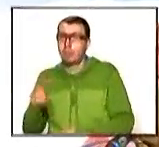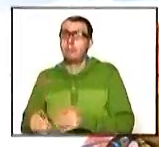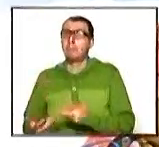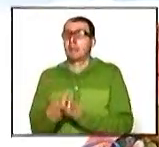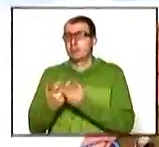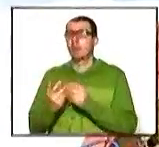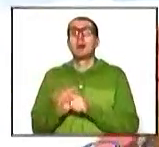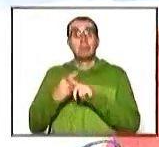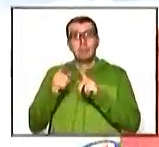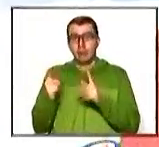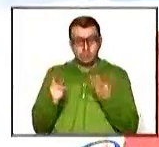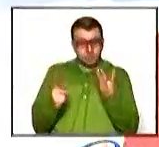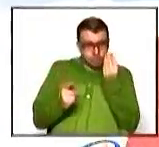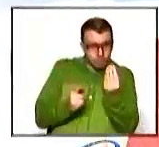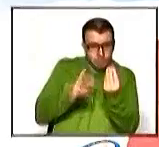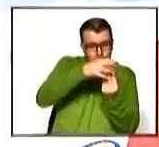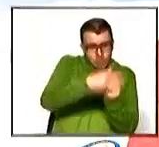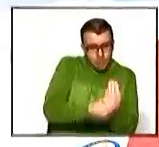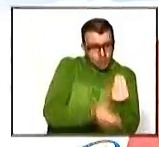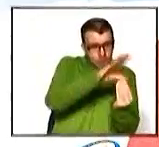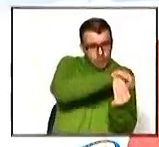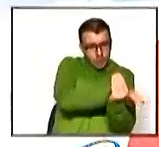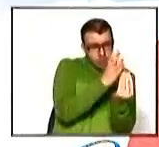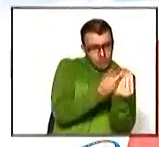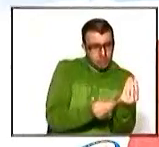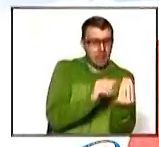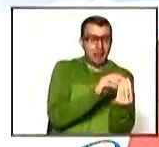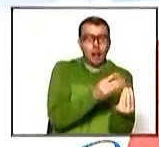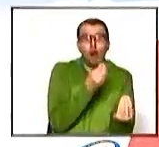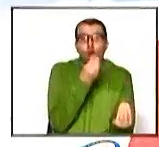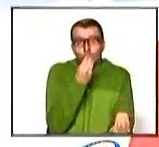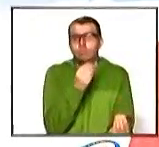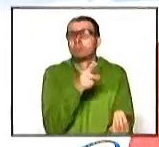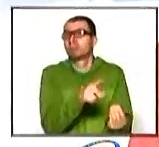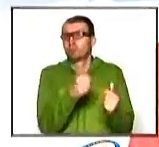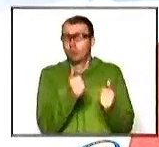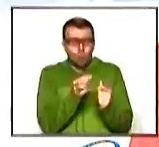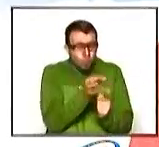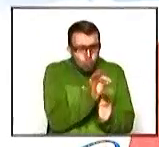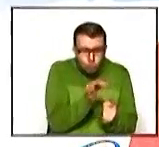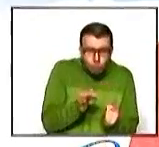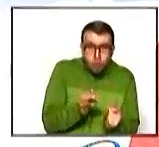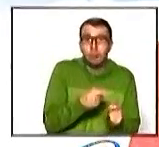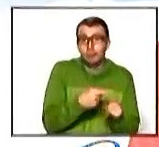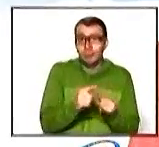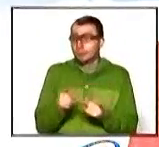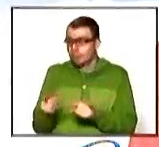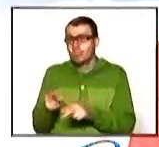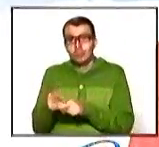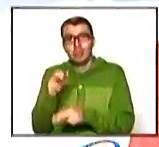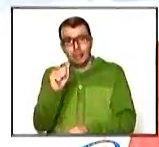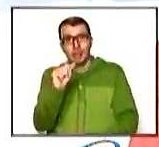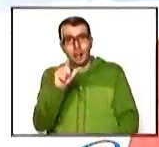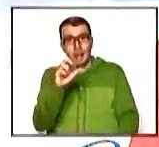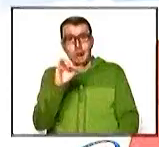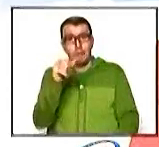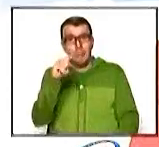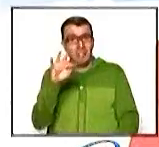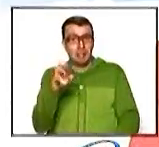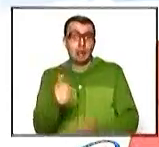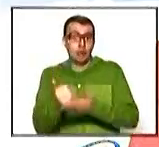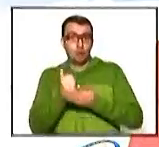adentro tiene propiedades nutricionales muy grandes y entre ellas, por ejemplo, el alpiste ayuda para bajar